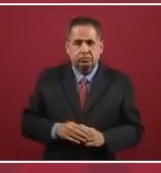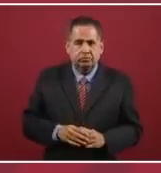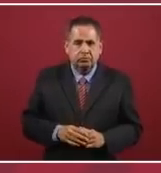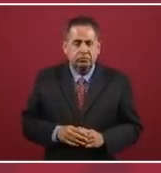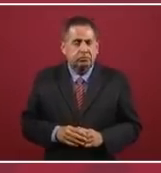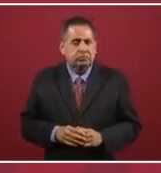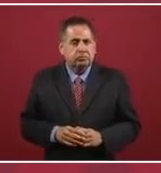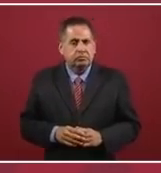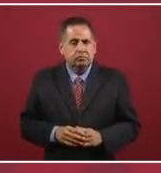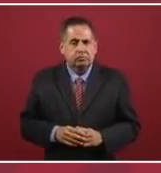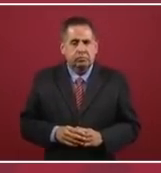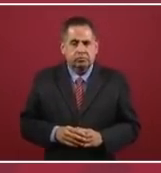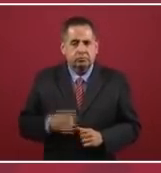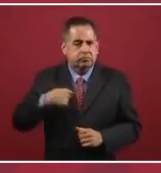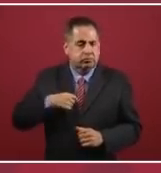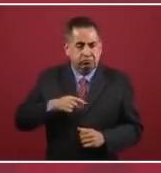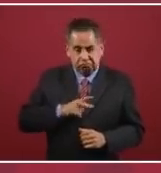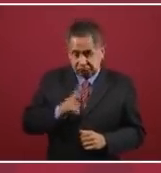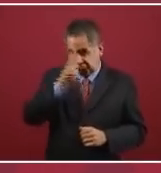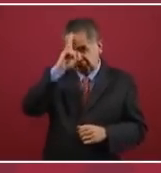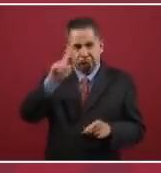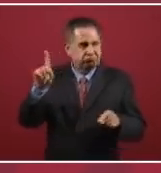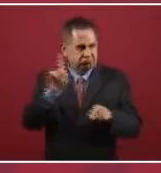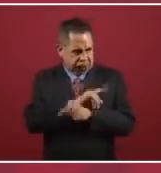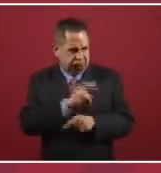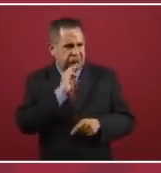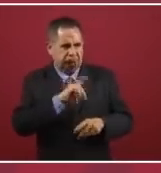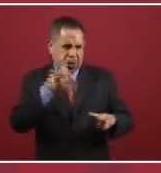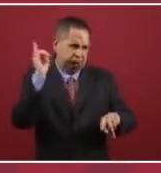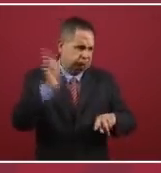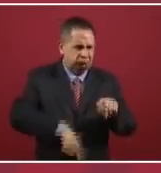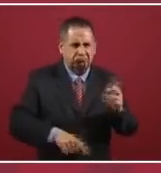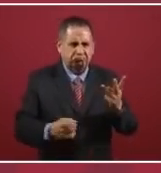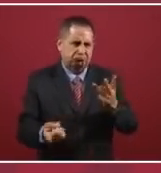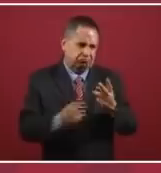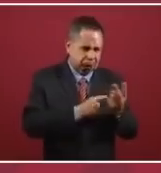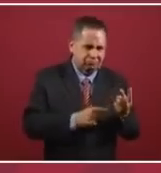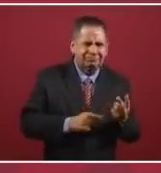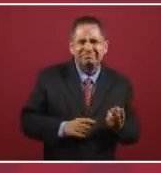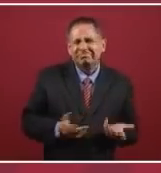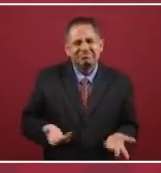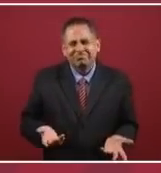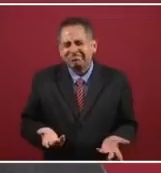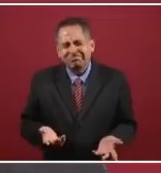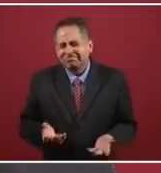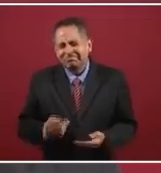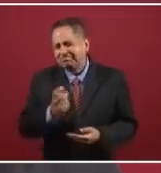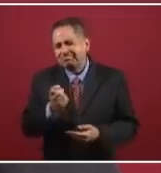de que tomamos represalias